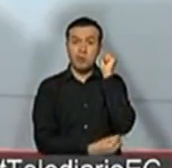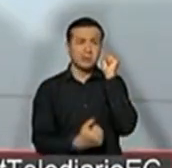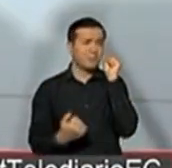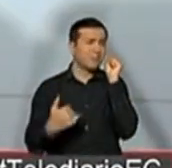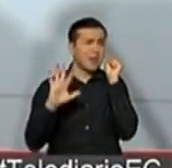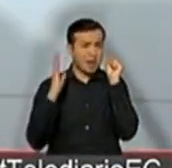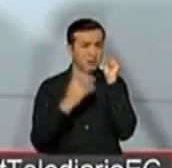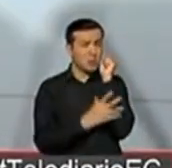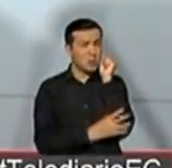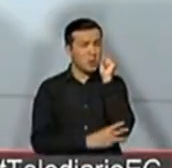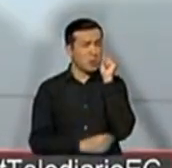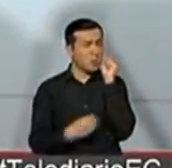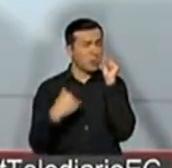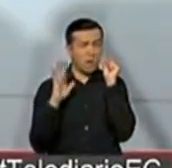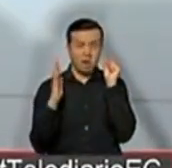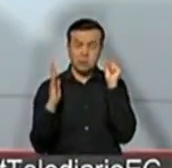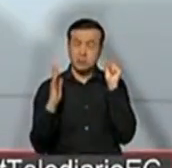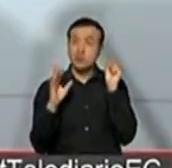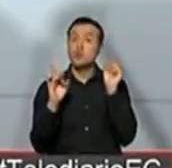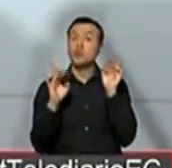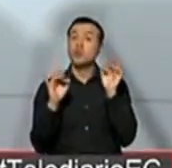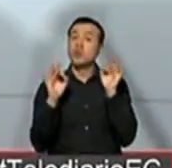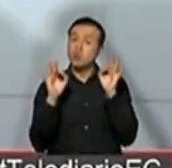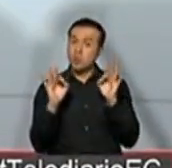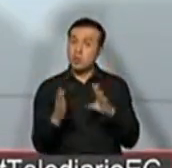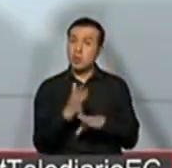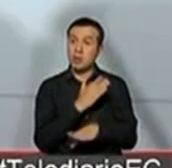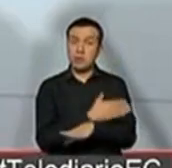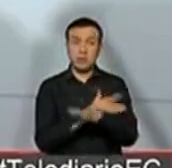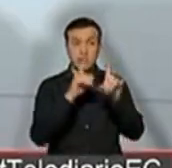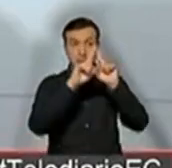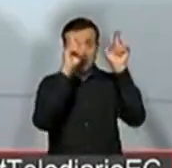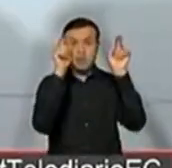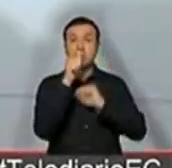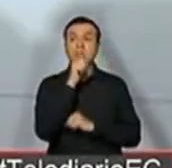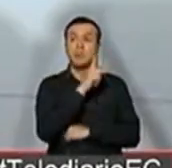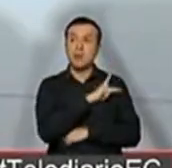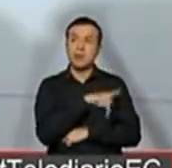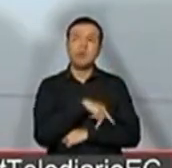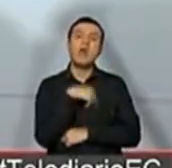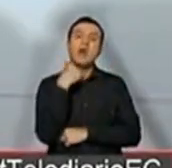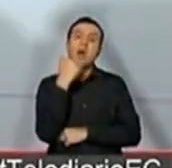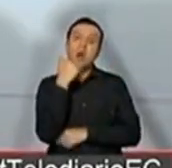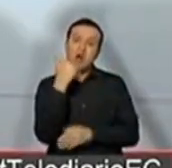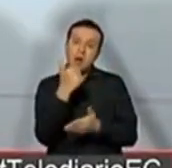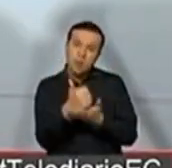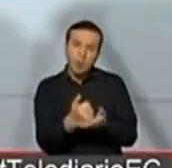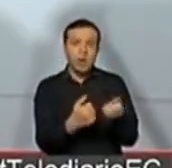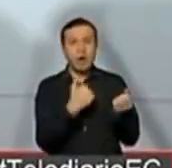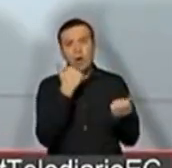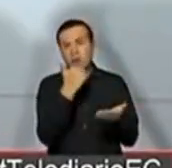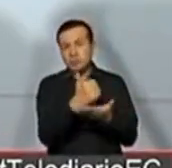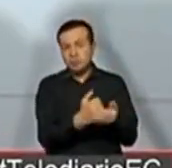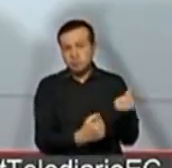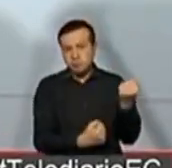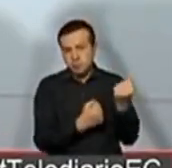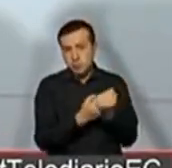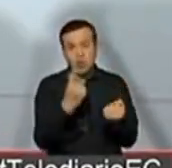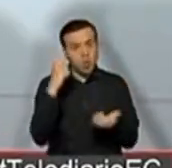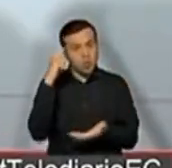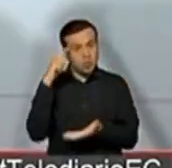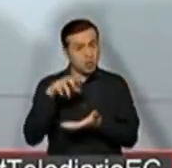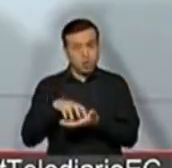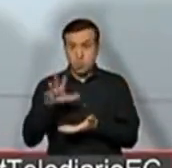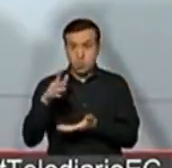del país, ¿no? Afortunadamente, cuando había las compañías privadas, algo trataban de sustituir la ausencia del